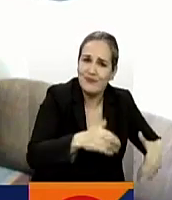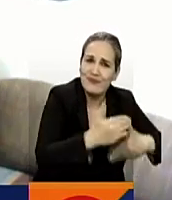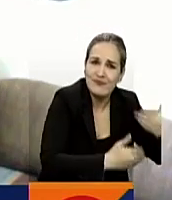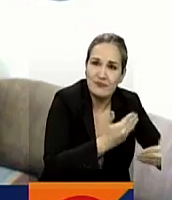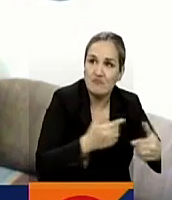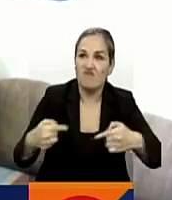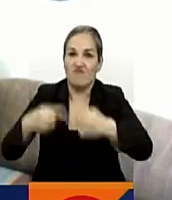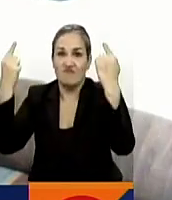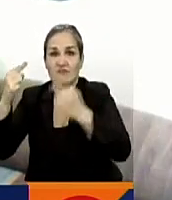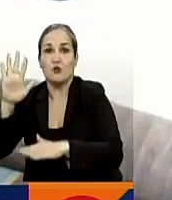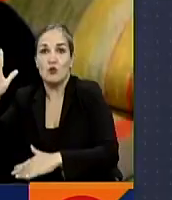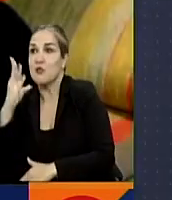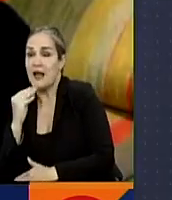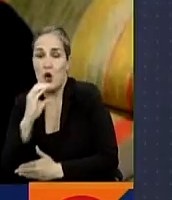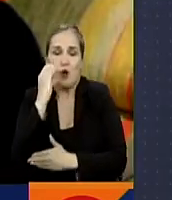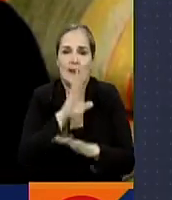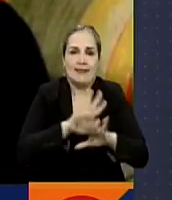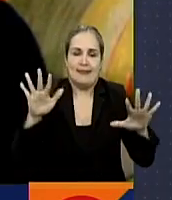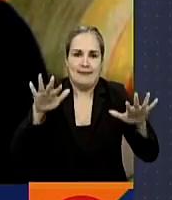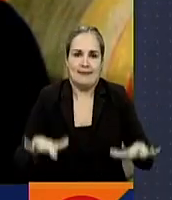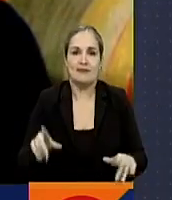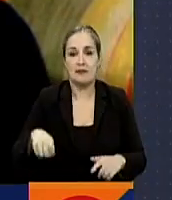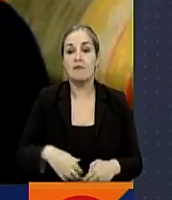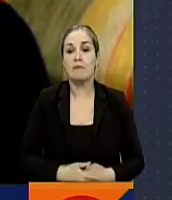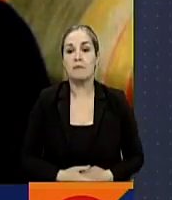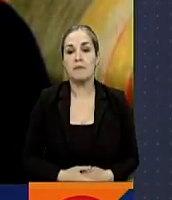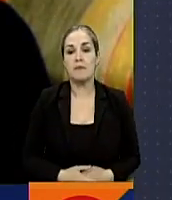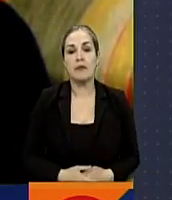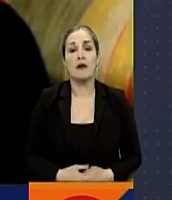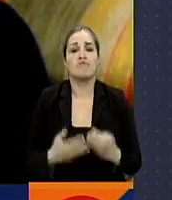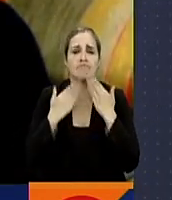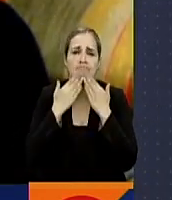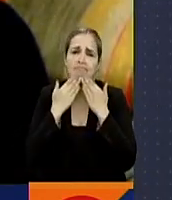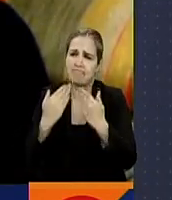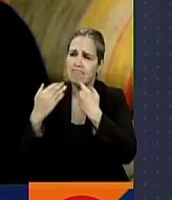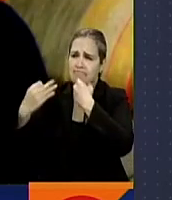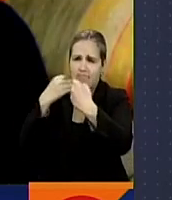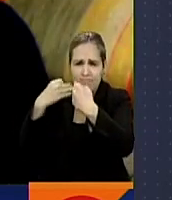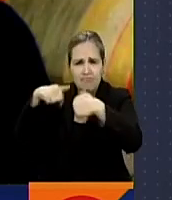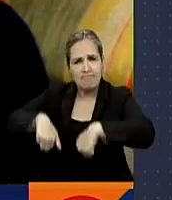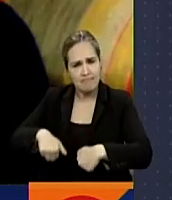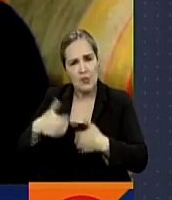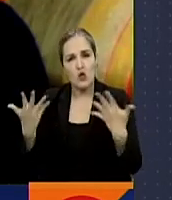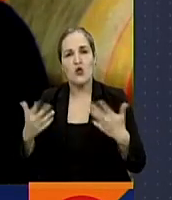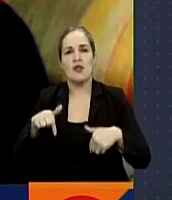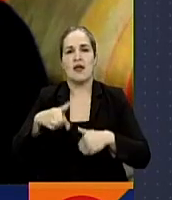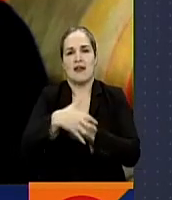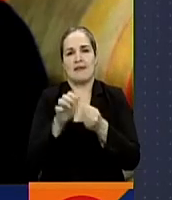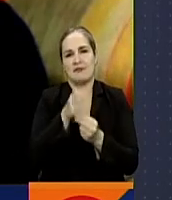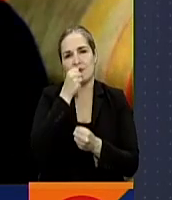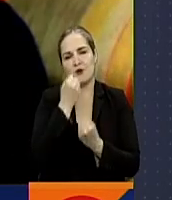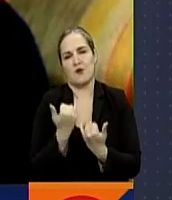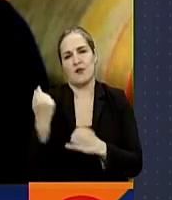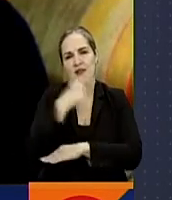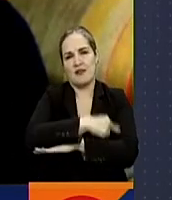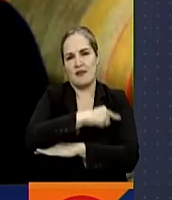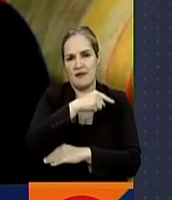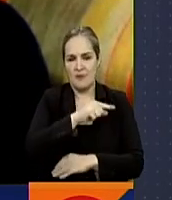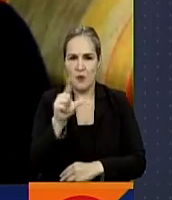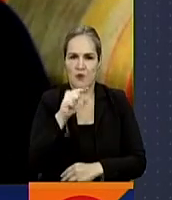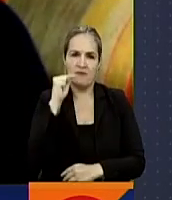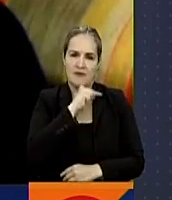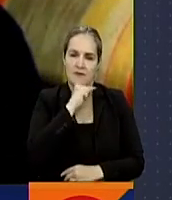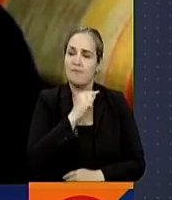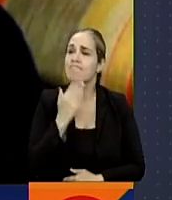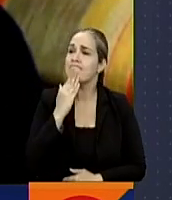diplomática entre Colombia e Israel dror Jaramillo gracias por haber estado con nosotros en rtvc noticias fin de semana